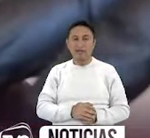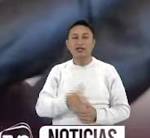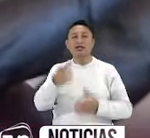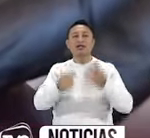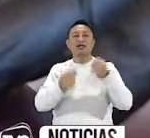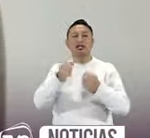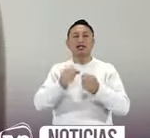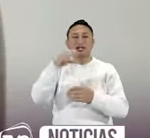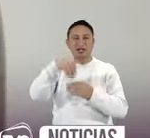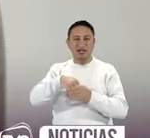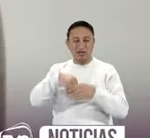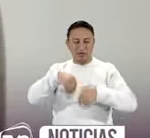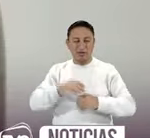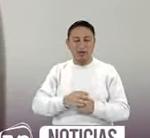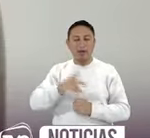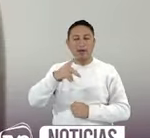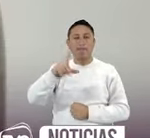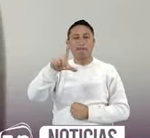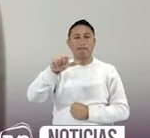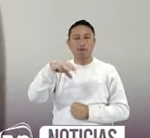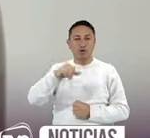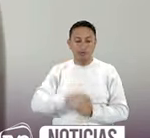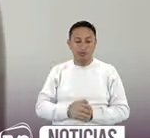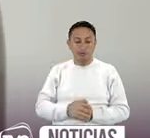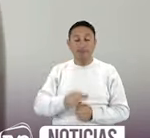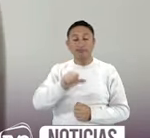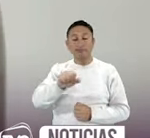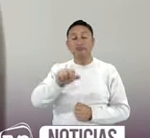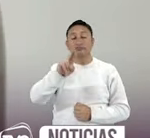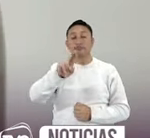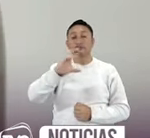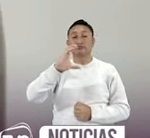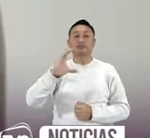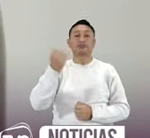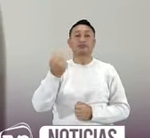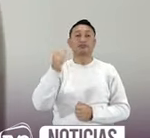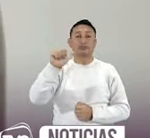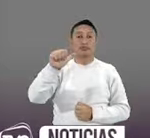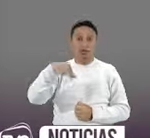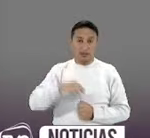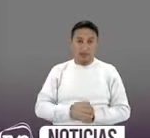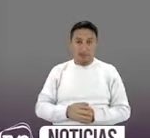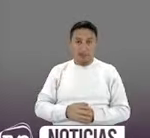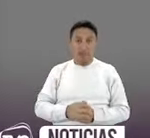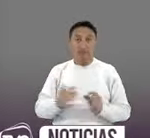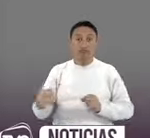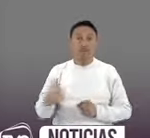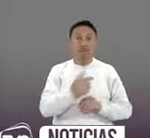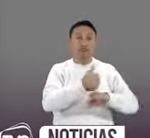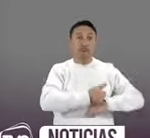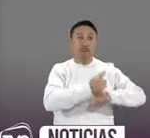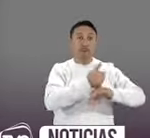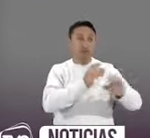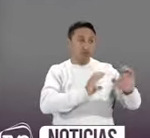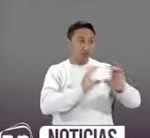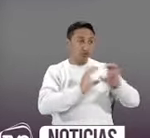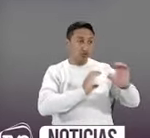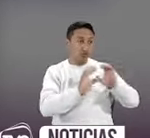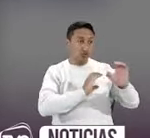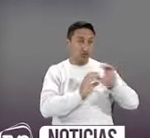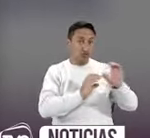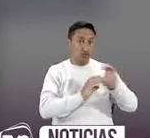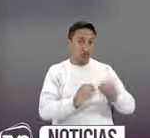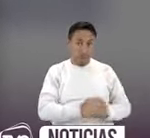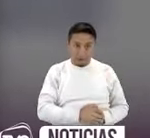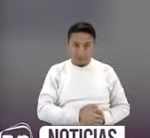metales pesados, la Agencia Nacional de Regulación, Control y Vigilancia Sanitaria, ARCSA, señaló que mantuvo un acercamiento con la institución